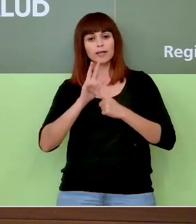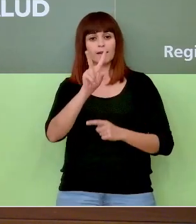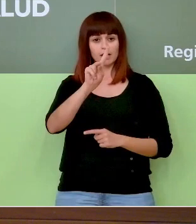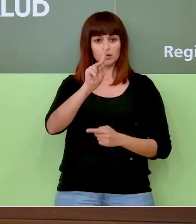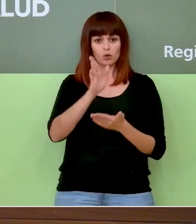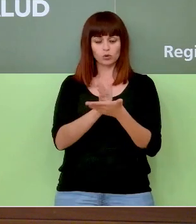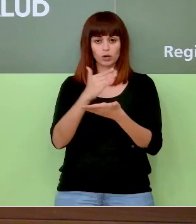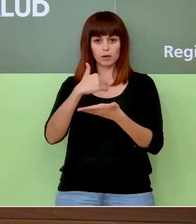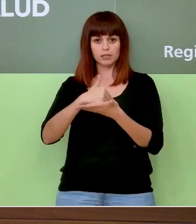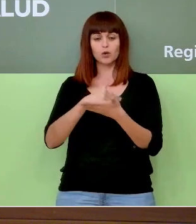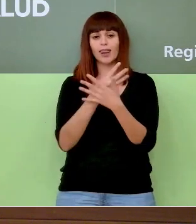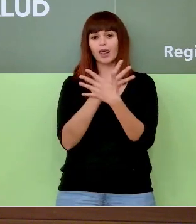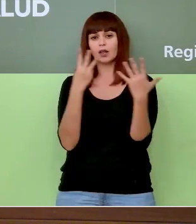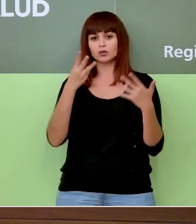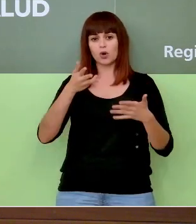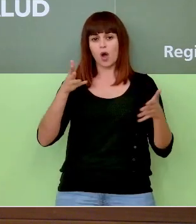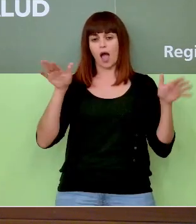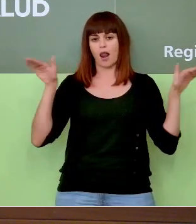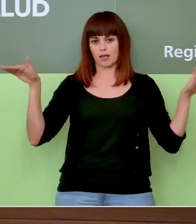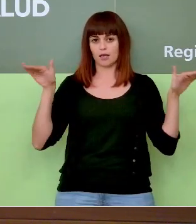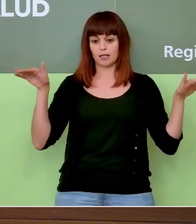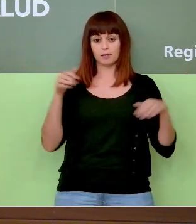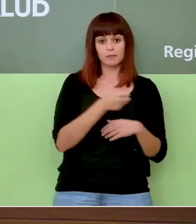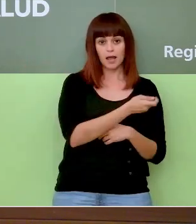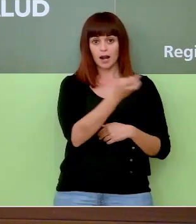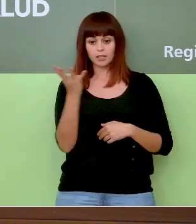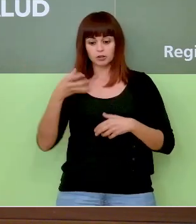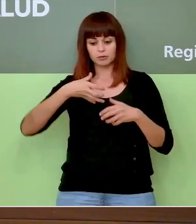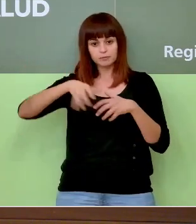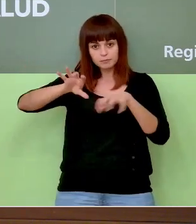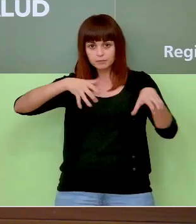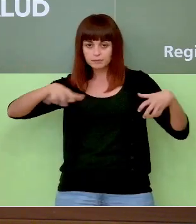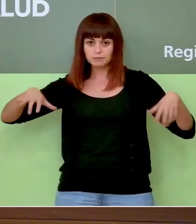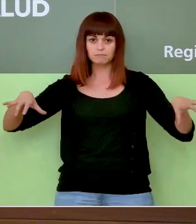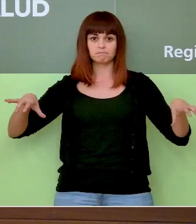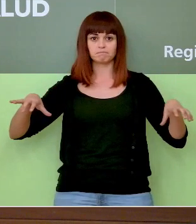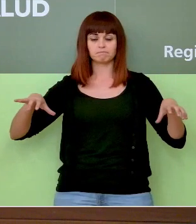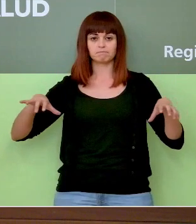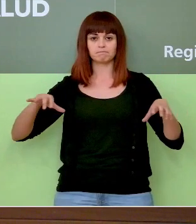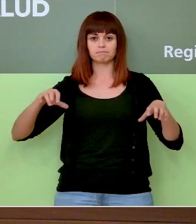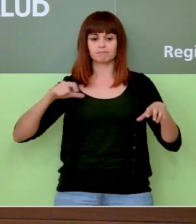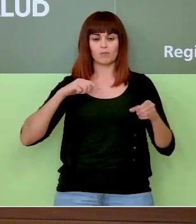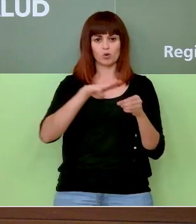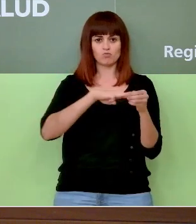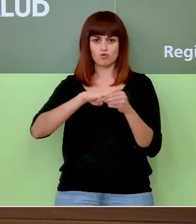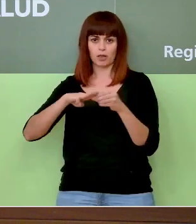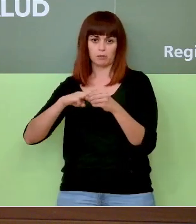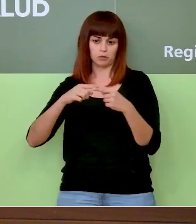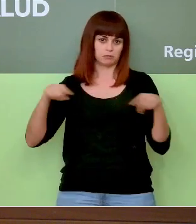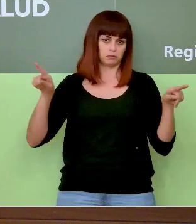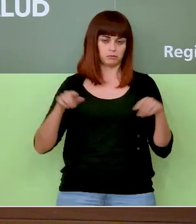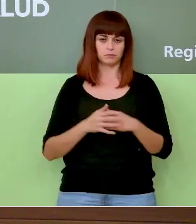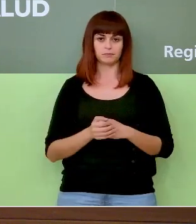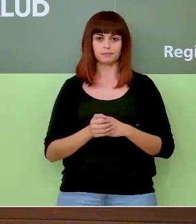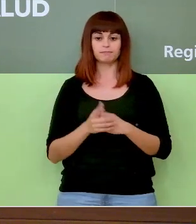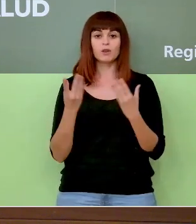Torre Pacheco y 18 a Alcantarilla. El resto está repartido entre los diferentes municipios de la región.